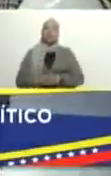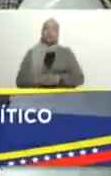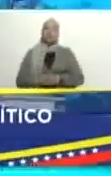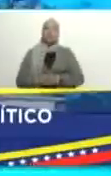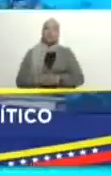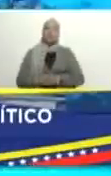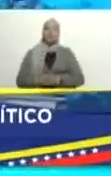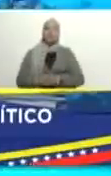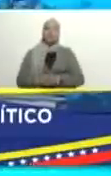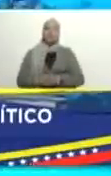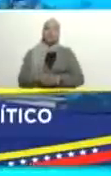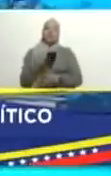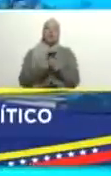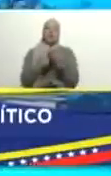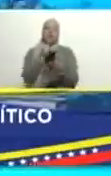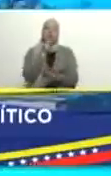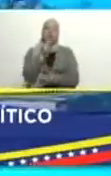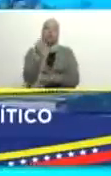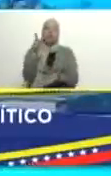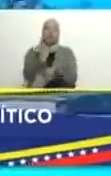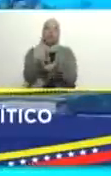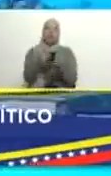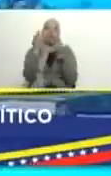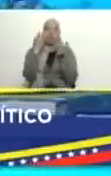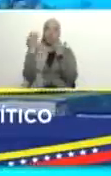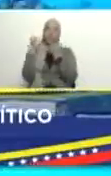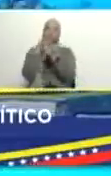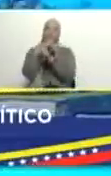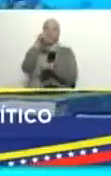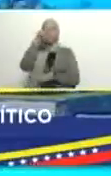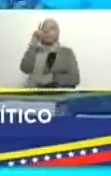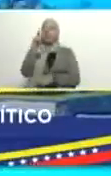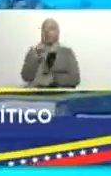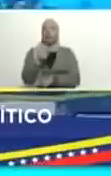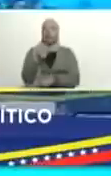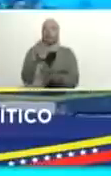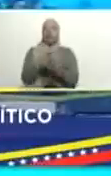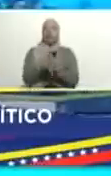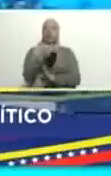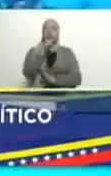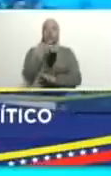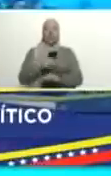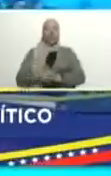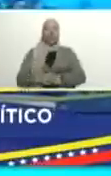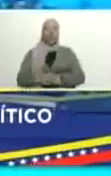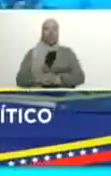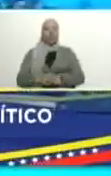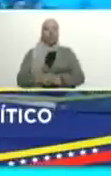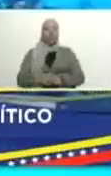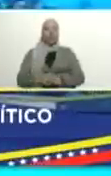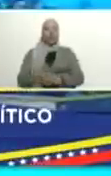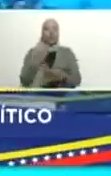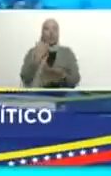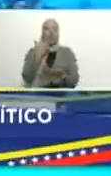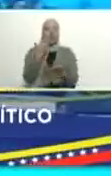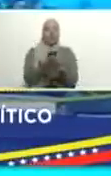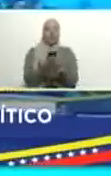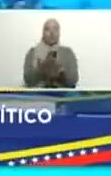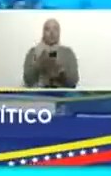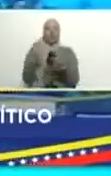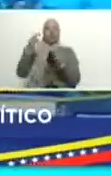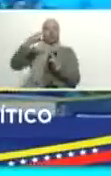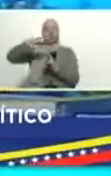la capital de Portuguesa, Guanare, de Cumaná, Sucre, de San